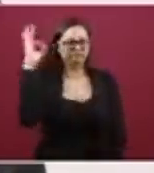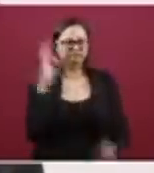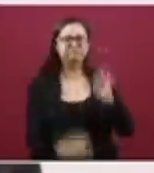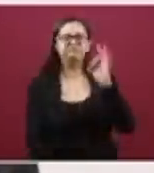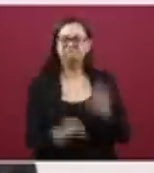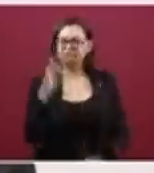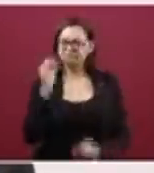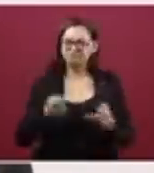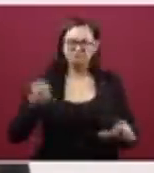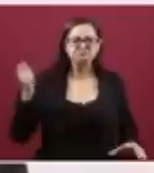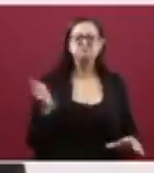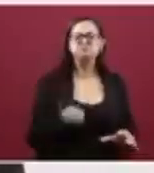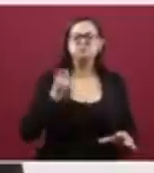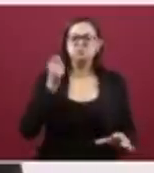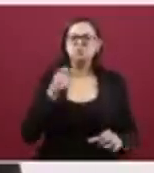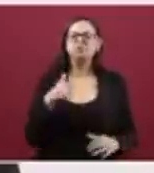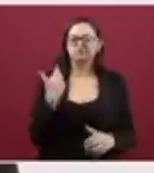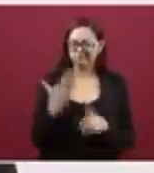También